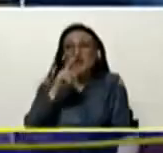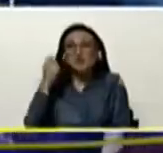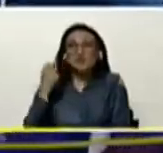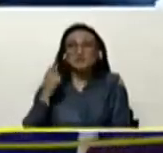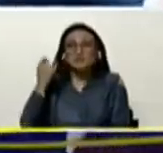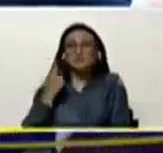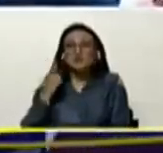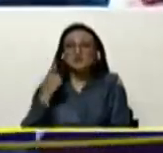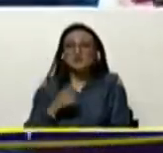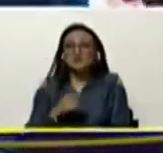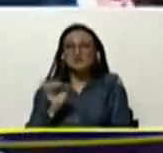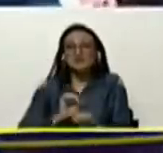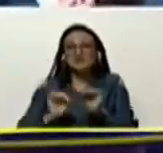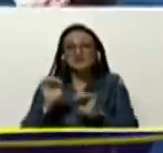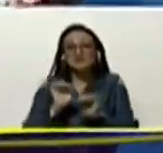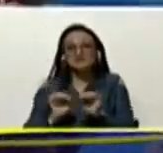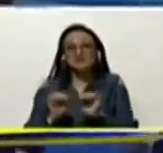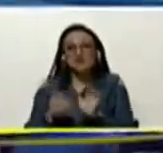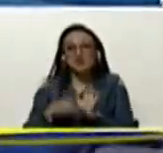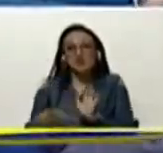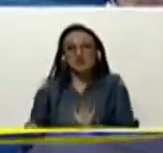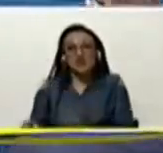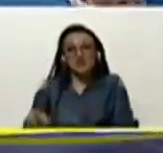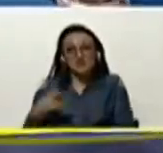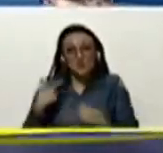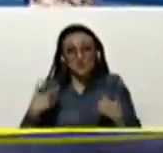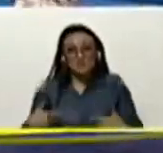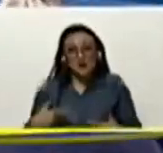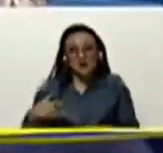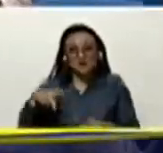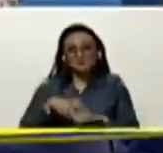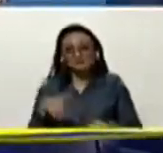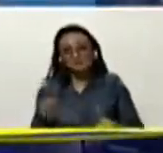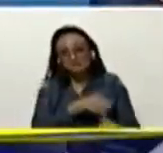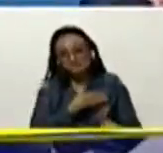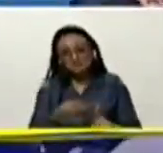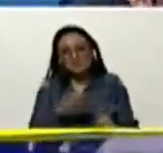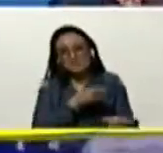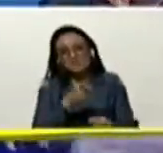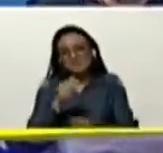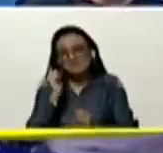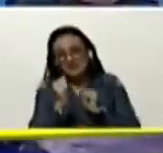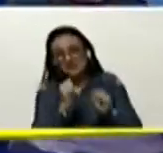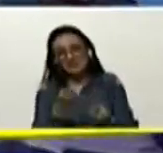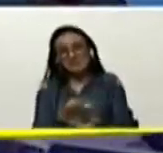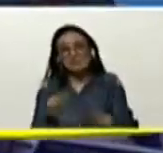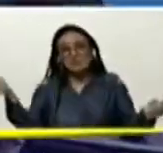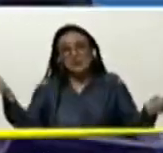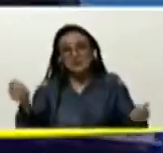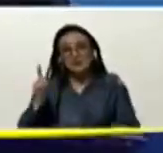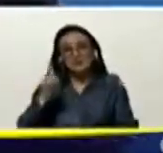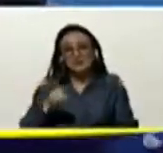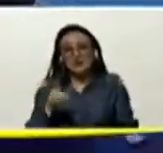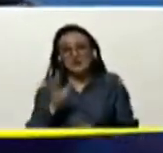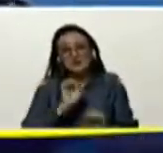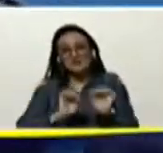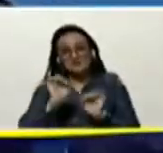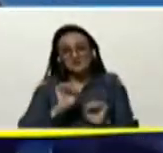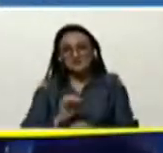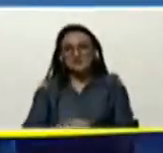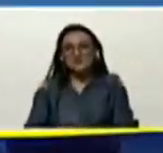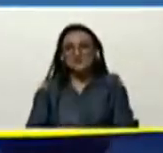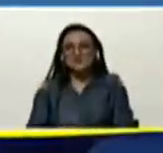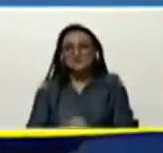diputado, defensor de los derechos humanos, de los torturados, de los fusilados, de los desaparecidos, el